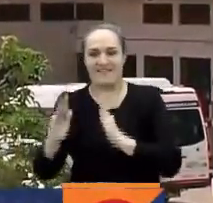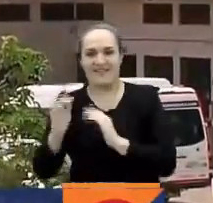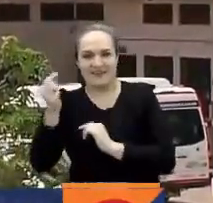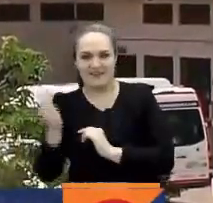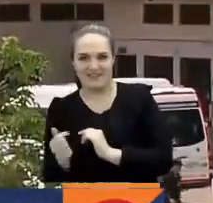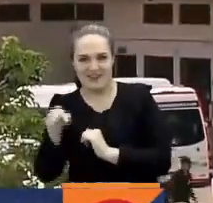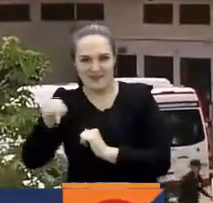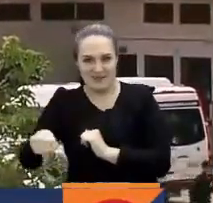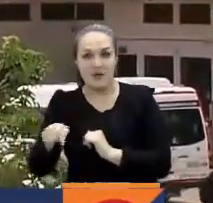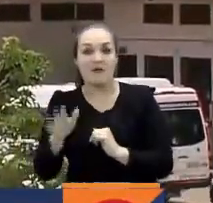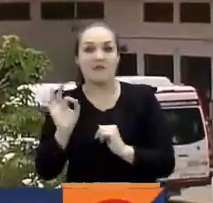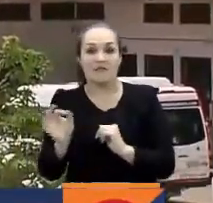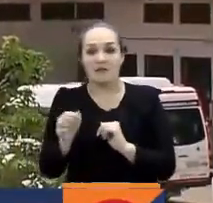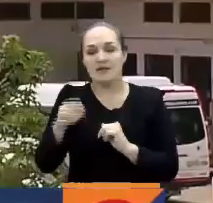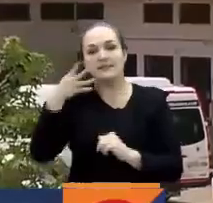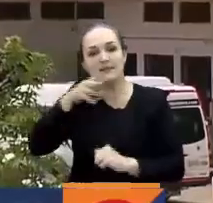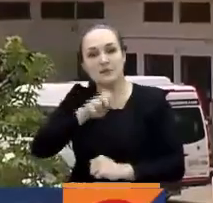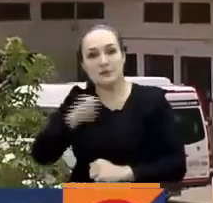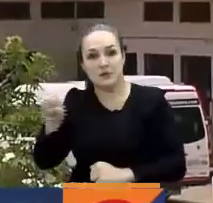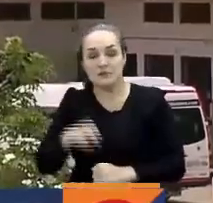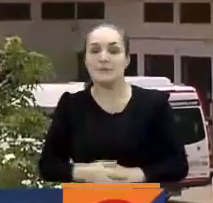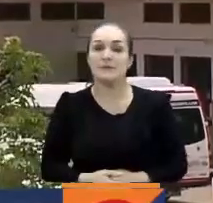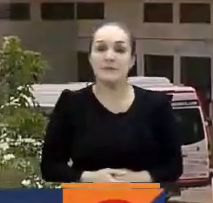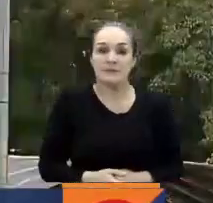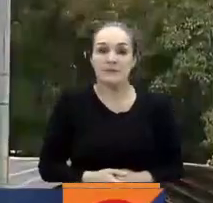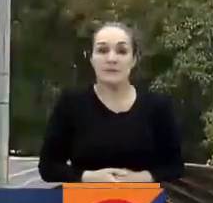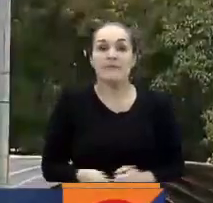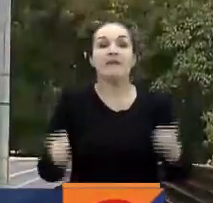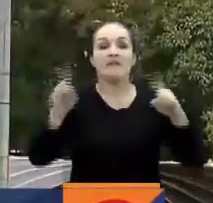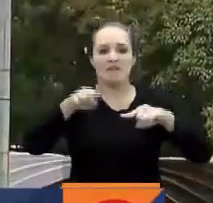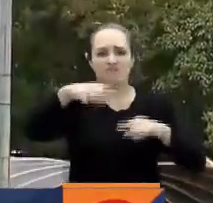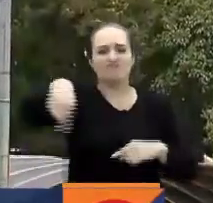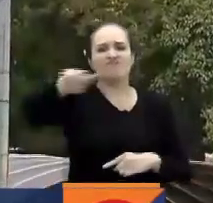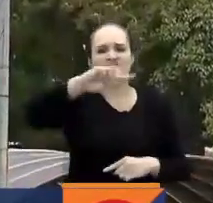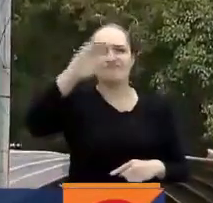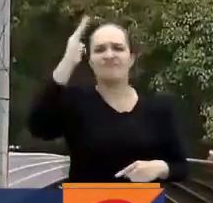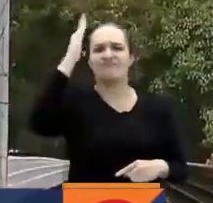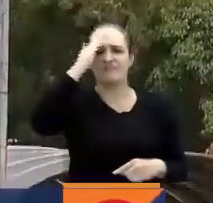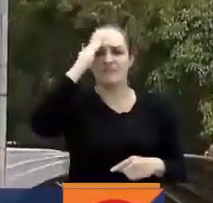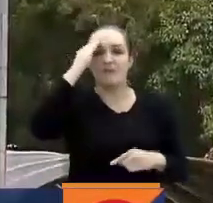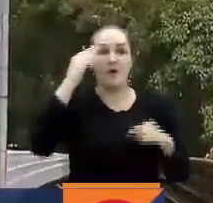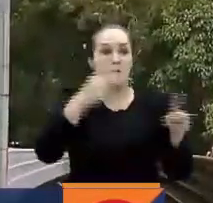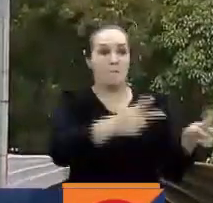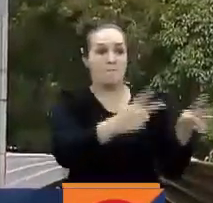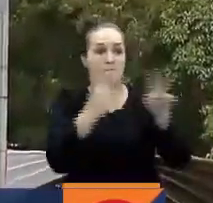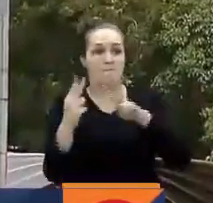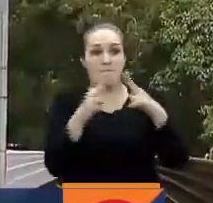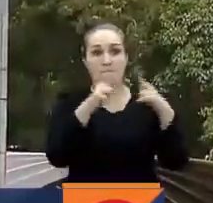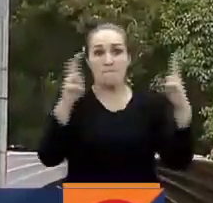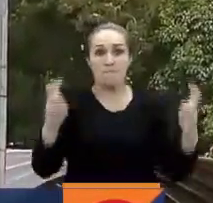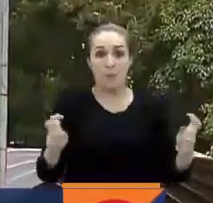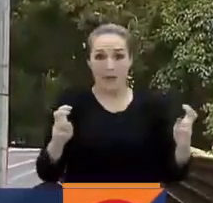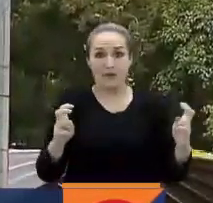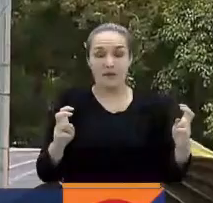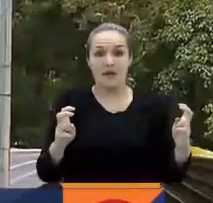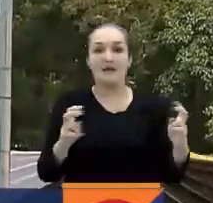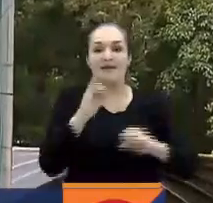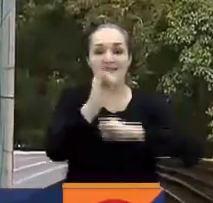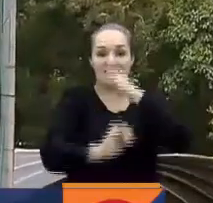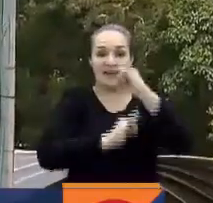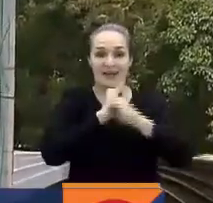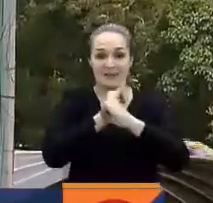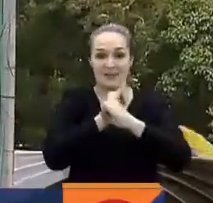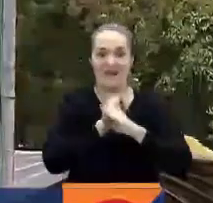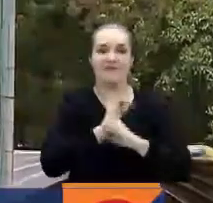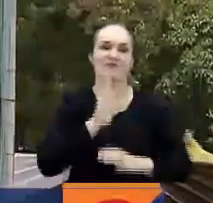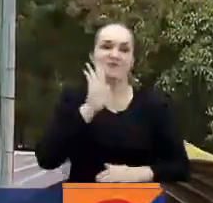norte de Santander. También pues sabemos que el puente internacional Francisco de Paula Santander, también